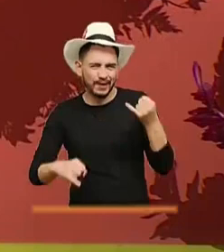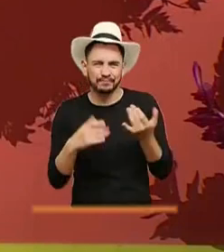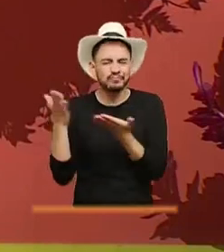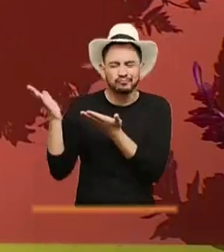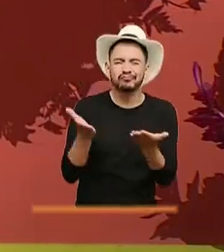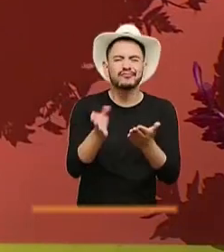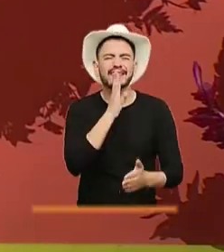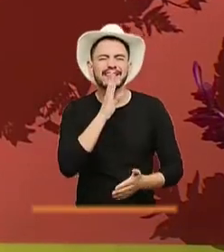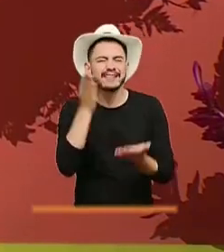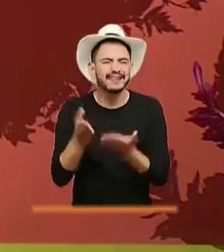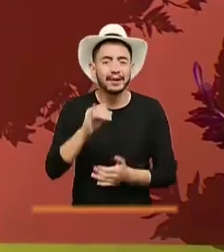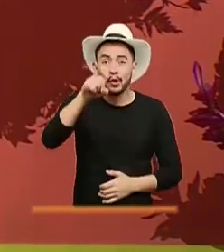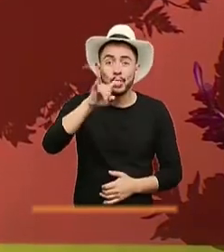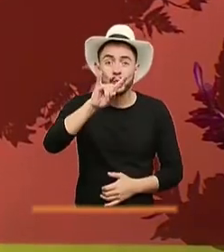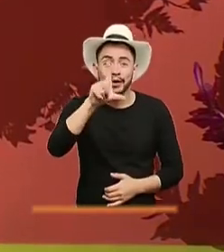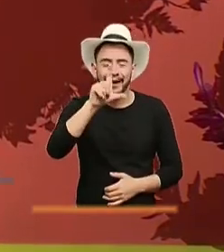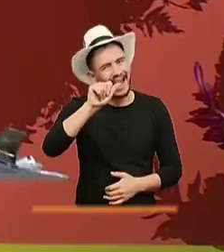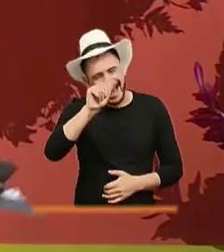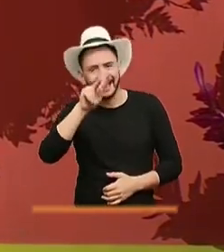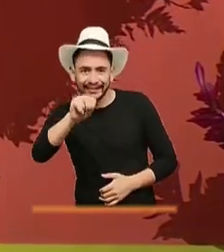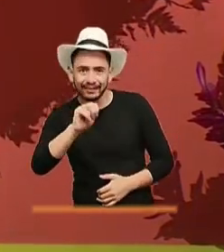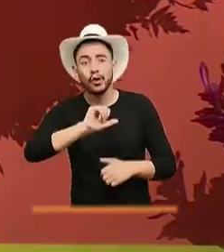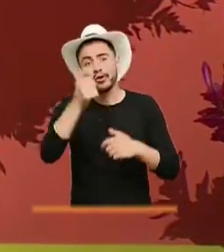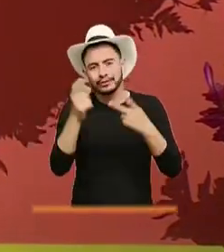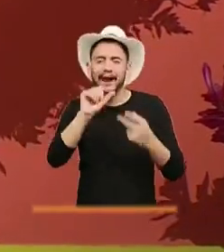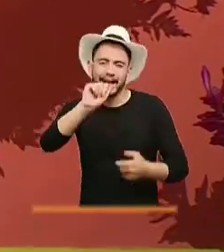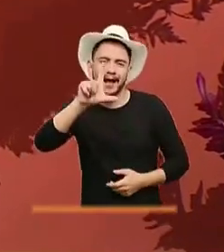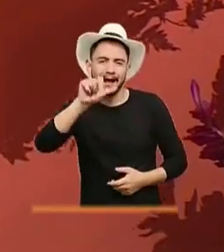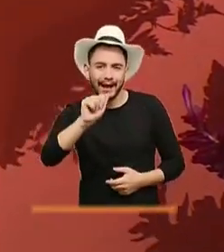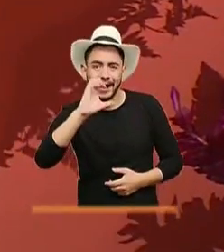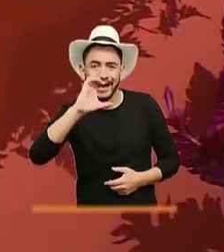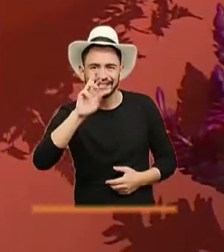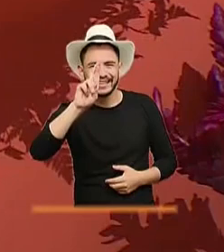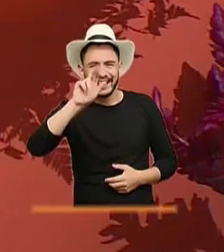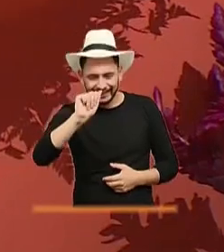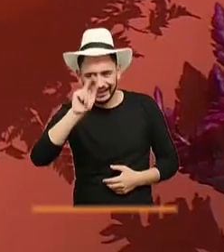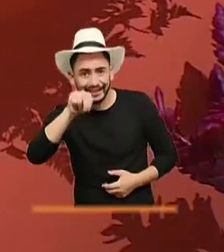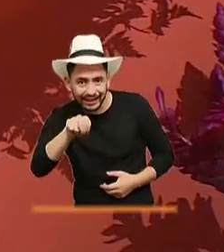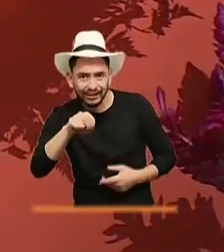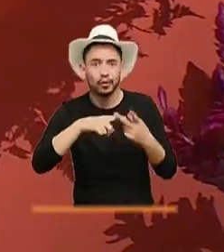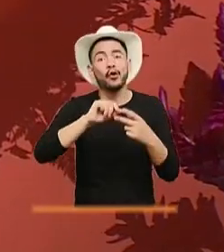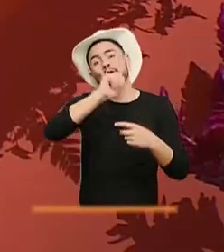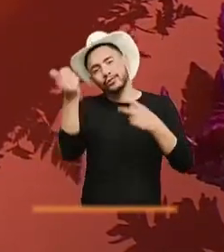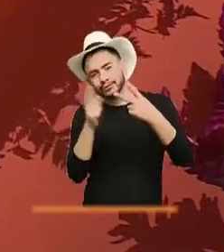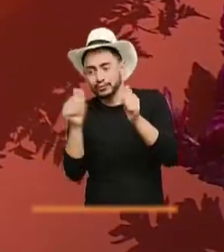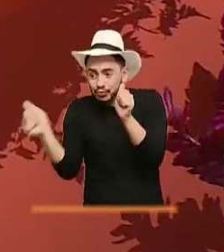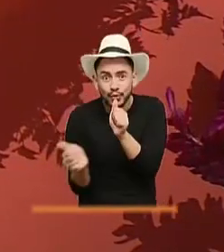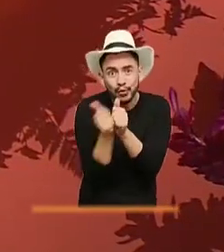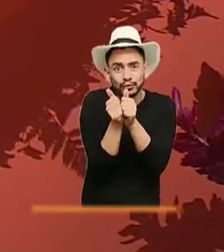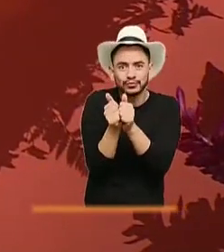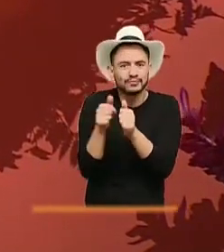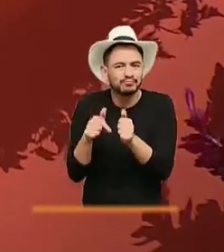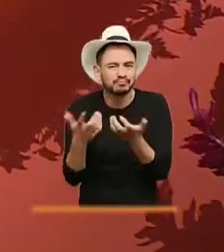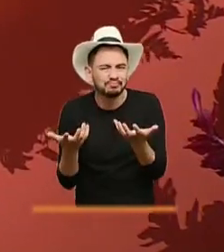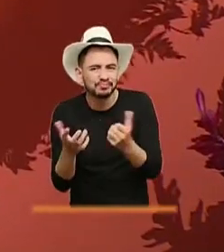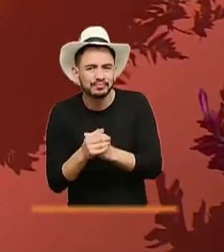Vargas, llamamos al alacrán y lo viene a acompañar el hombre de el Santuario Antioquia, nuestro